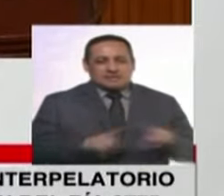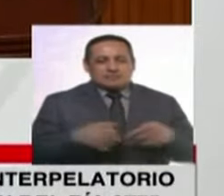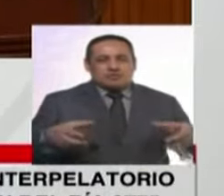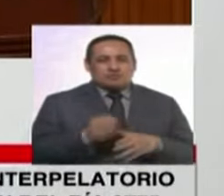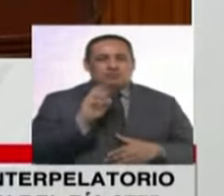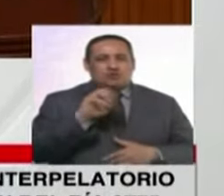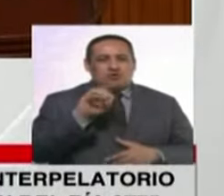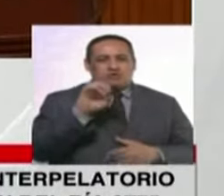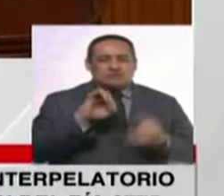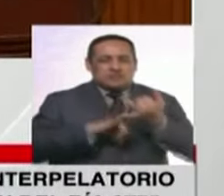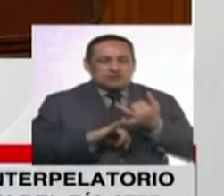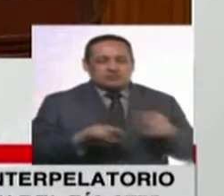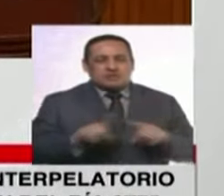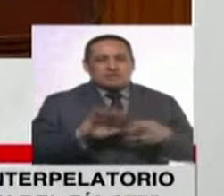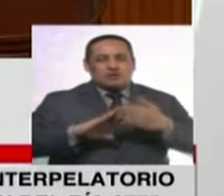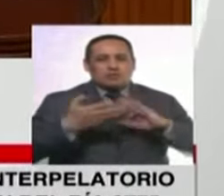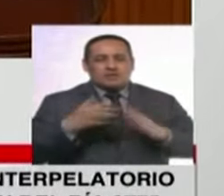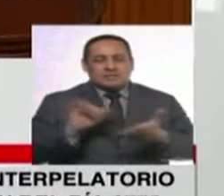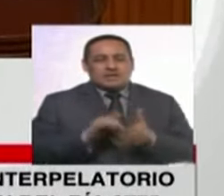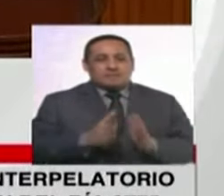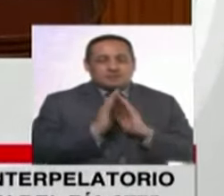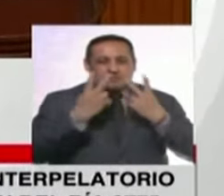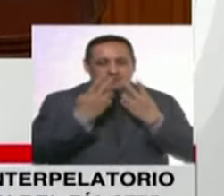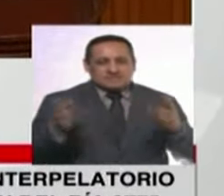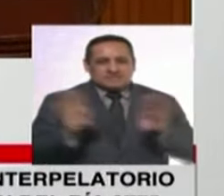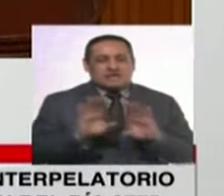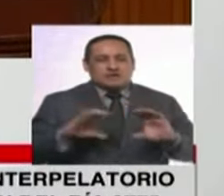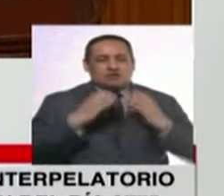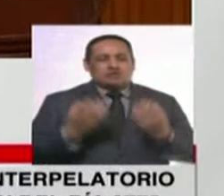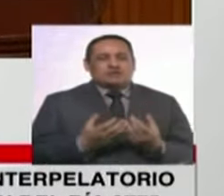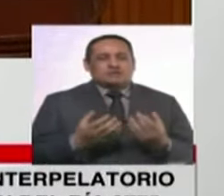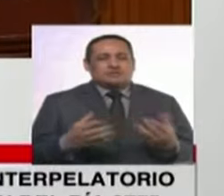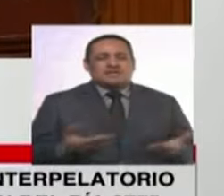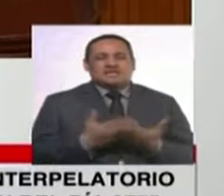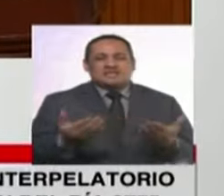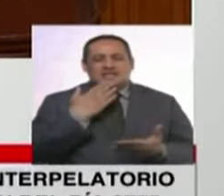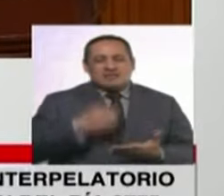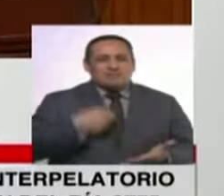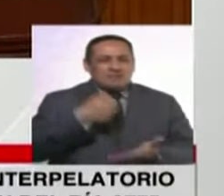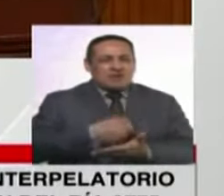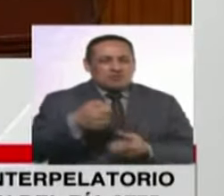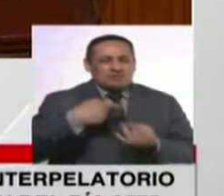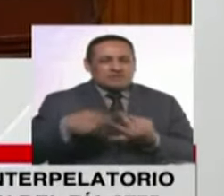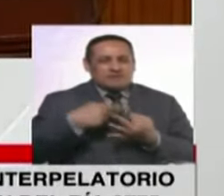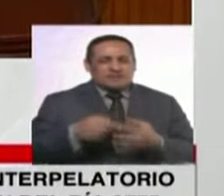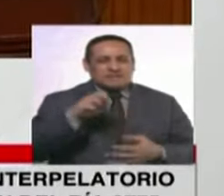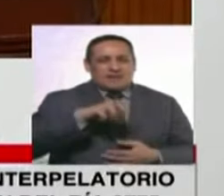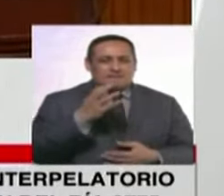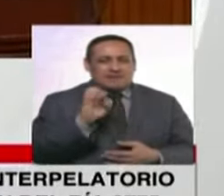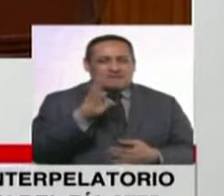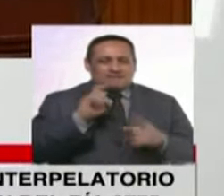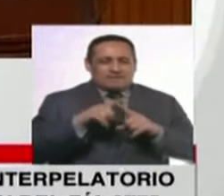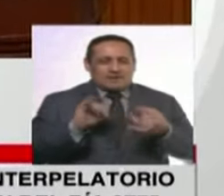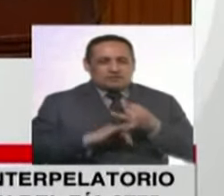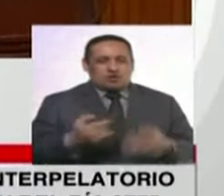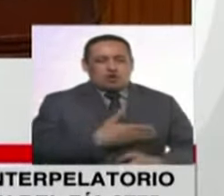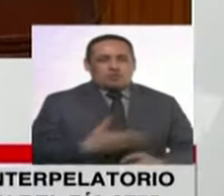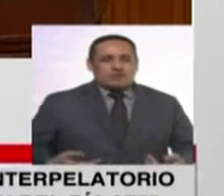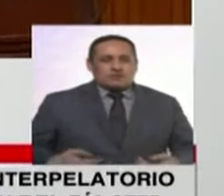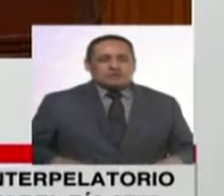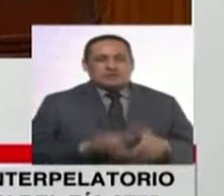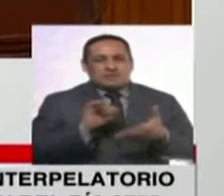los ronderos y comunidades quienes reclamaban el cierre del Congreso quien sufragó los gastos de los prefectos sus prefectos y gobernadores